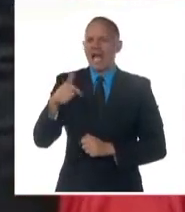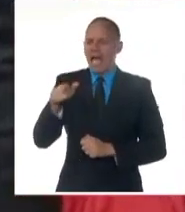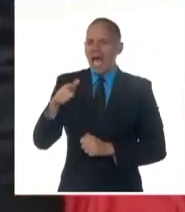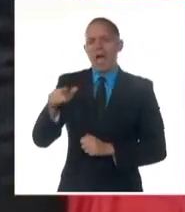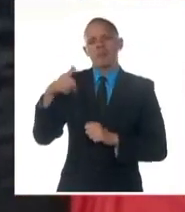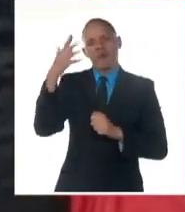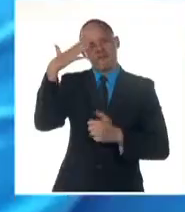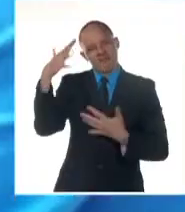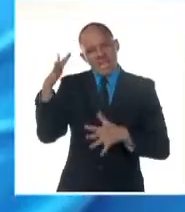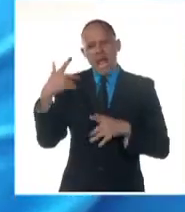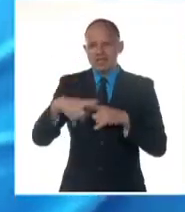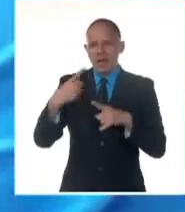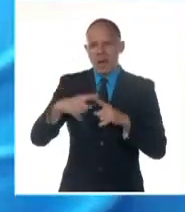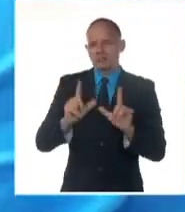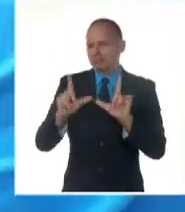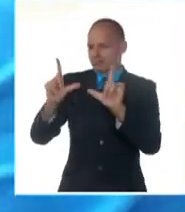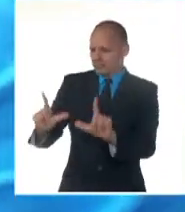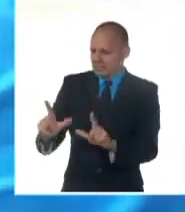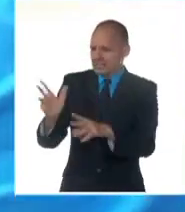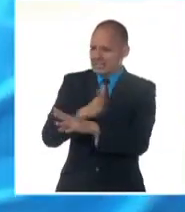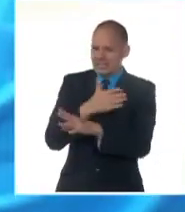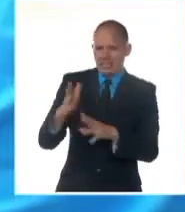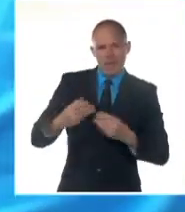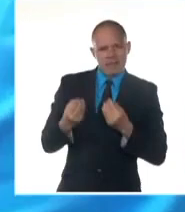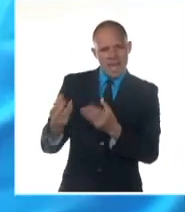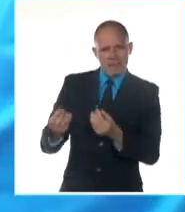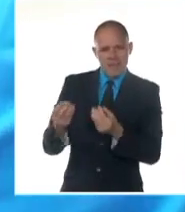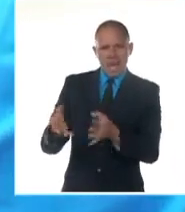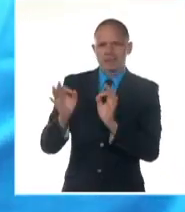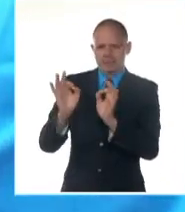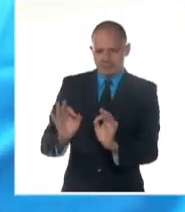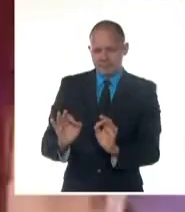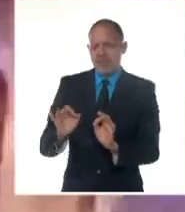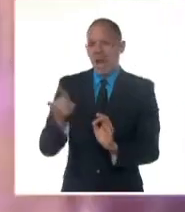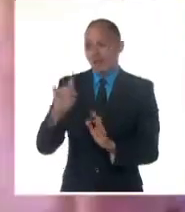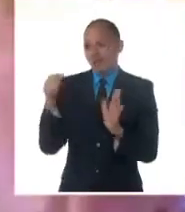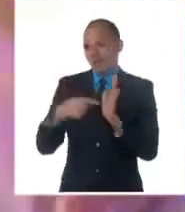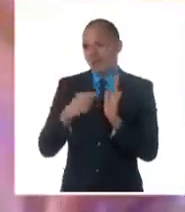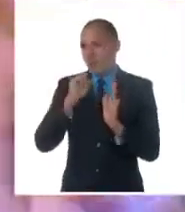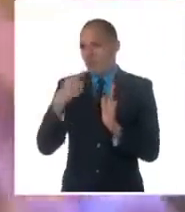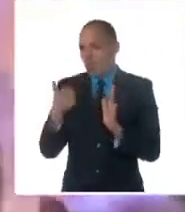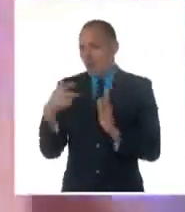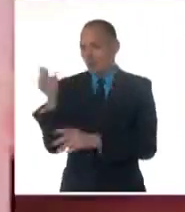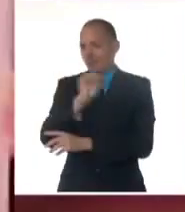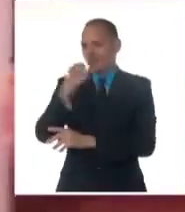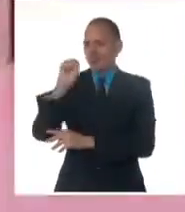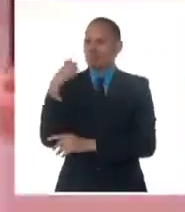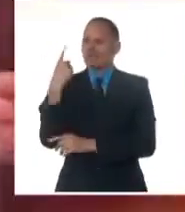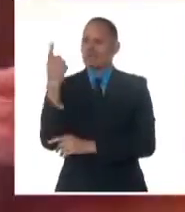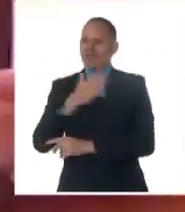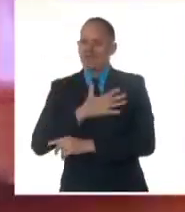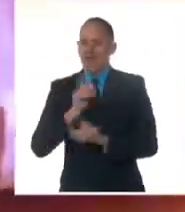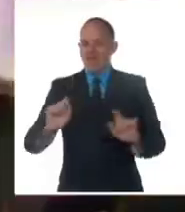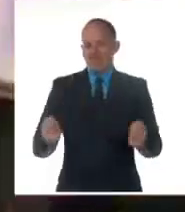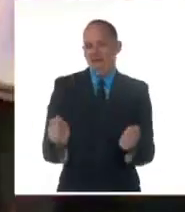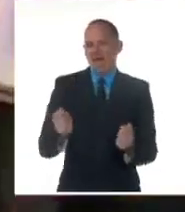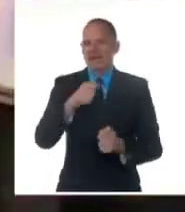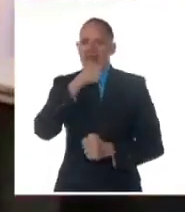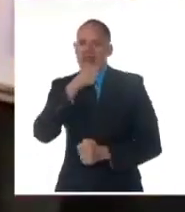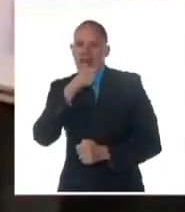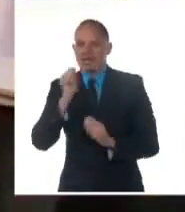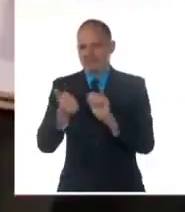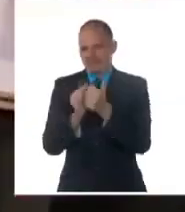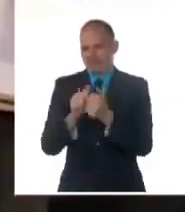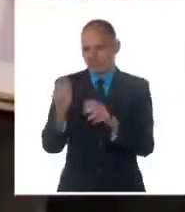e importantes reconocimientos y condecoraciones, entre ellas el Premio Nacional de la Radio y el de Periodismo Deportivo por